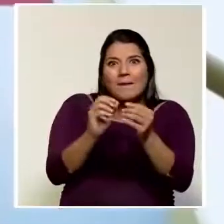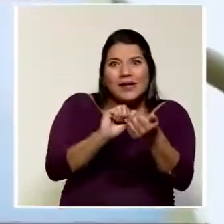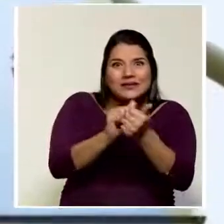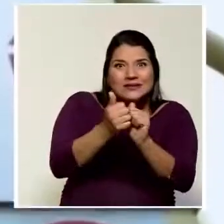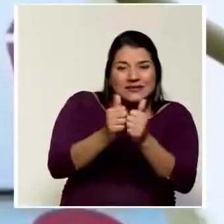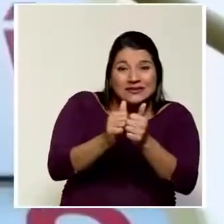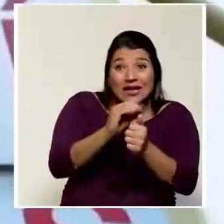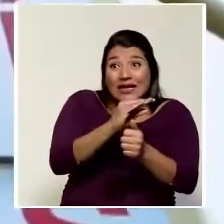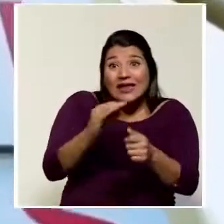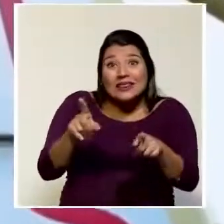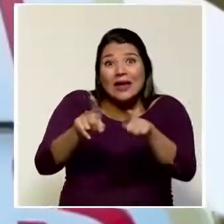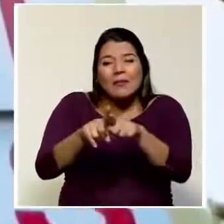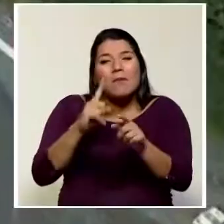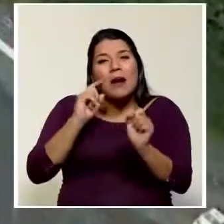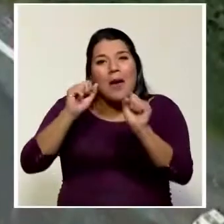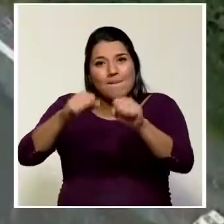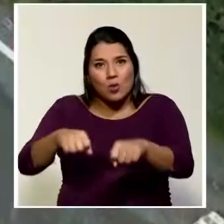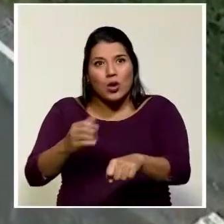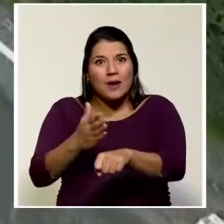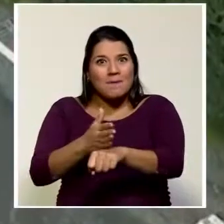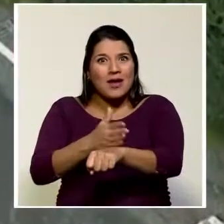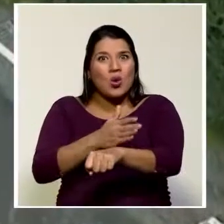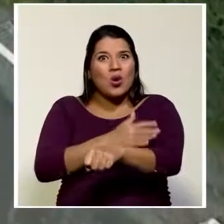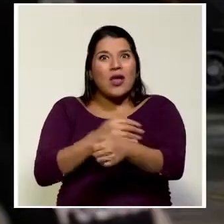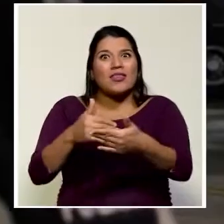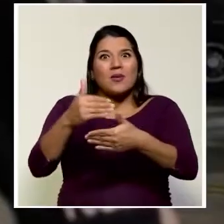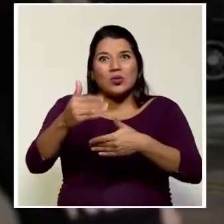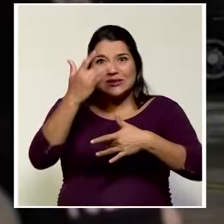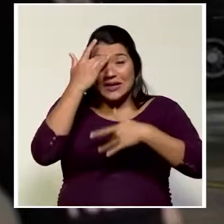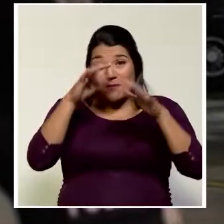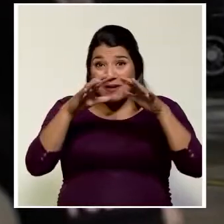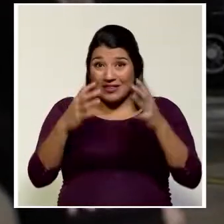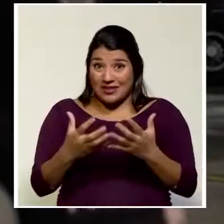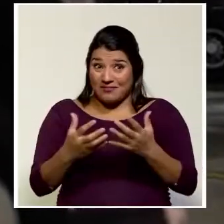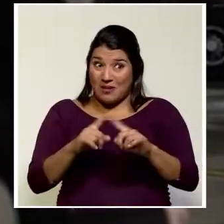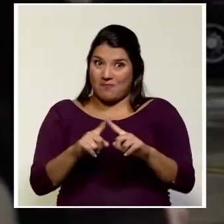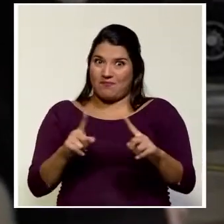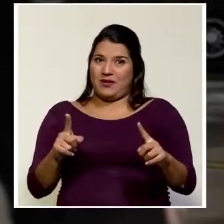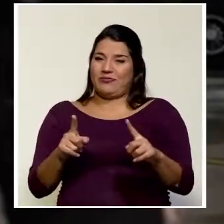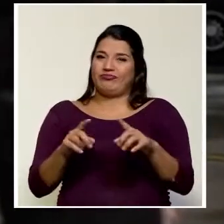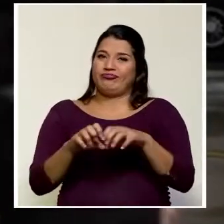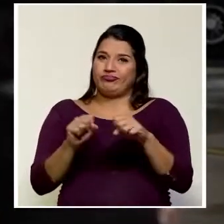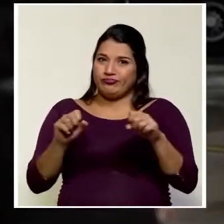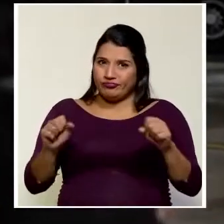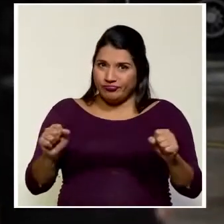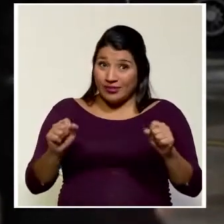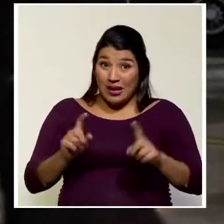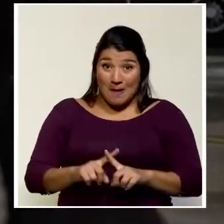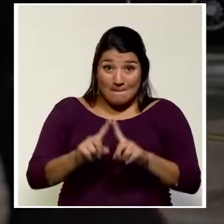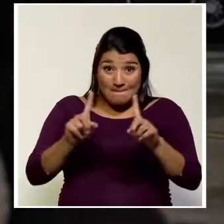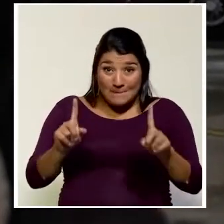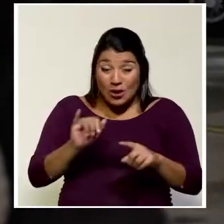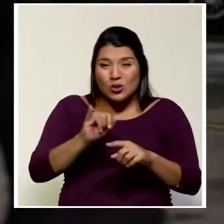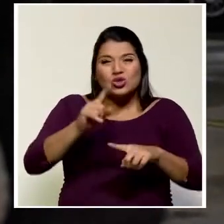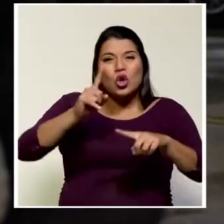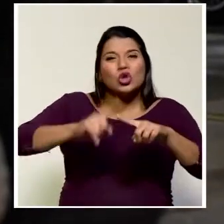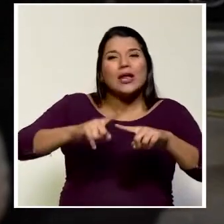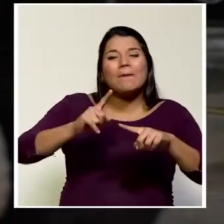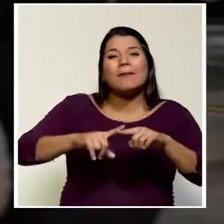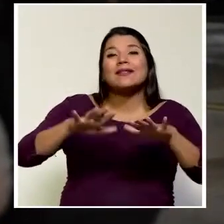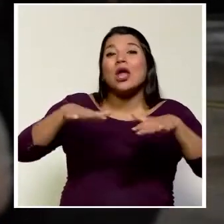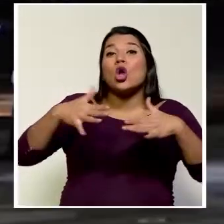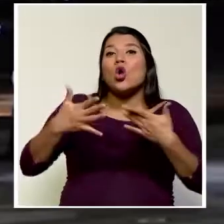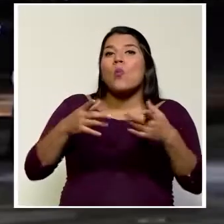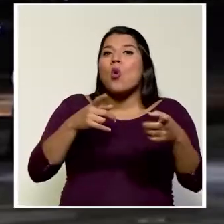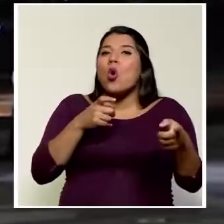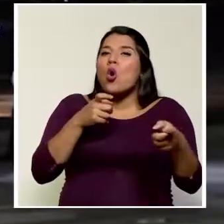la recuperación post-pandemia. Sin embargo, esa recuperación dependerá del desenlace del manejo